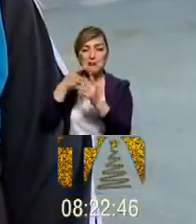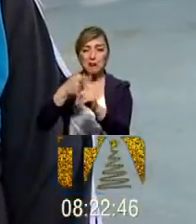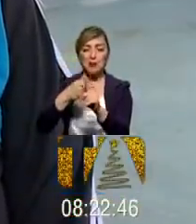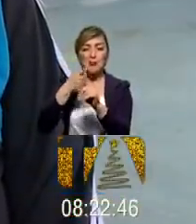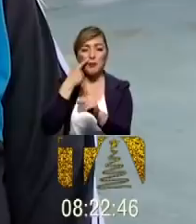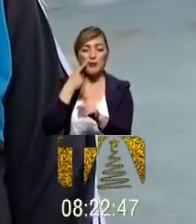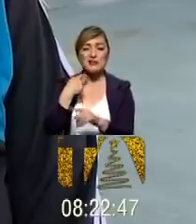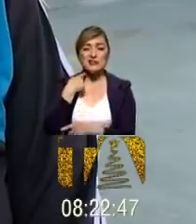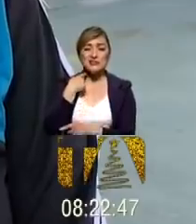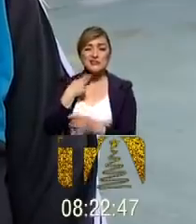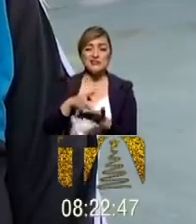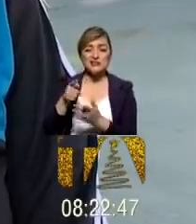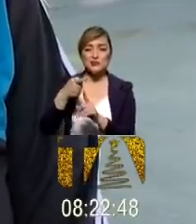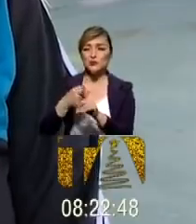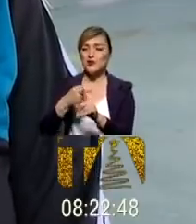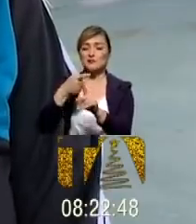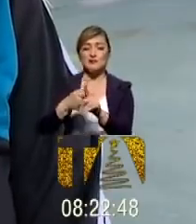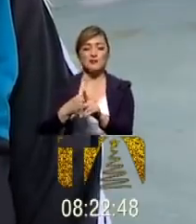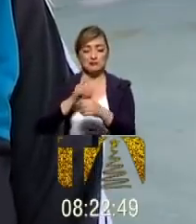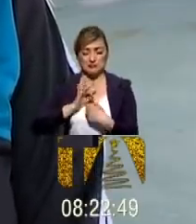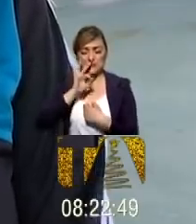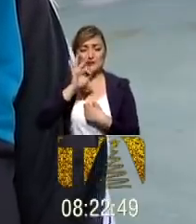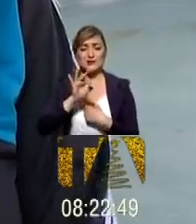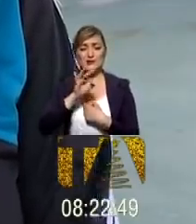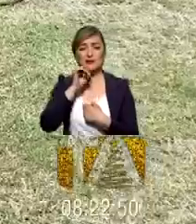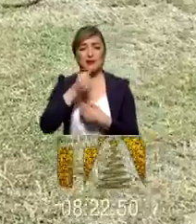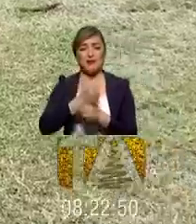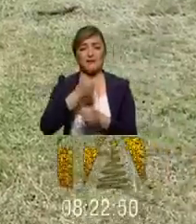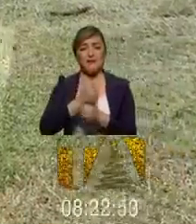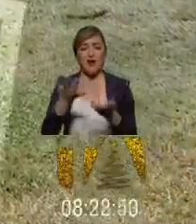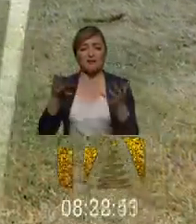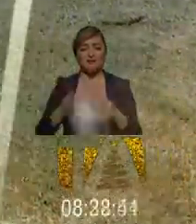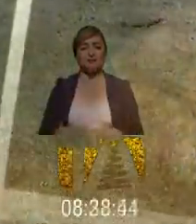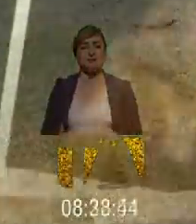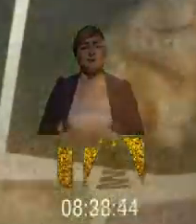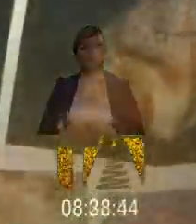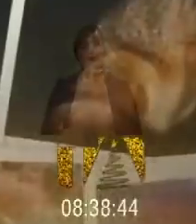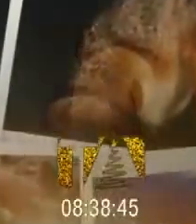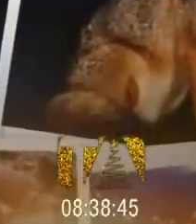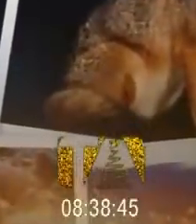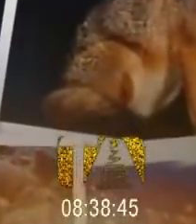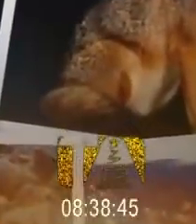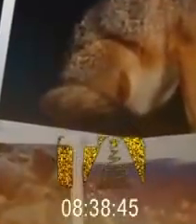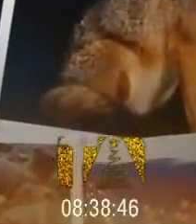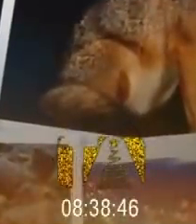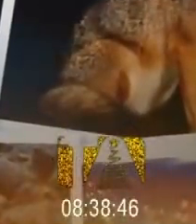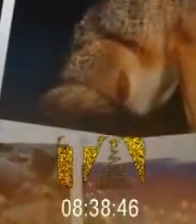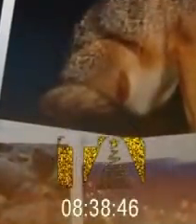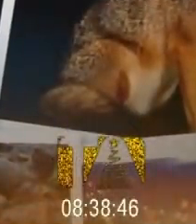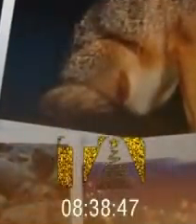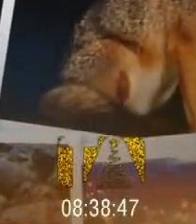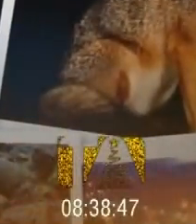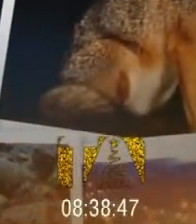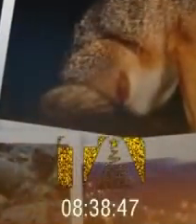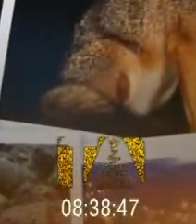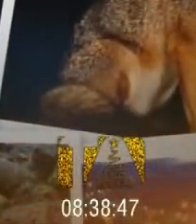y que los papás están pagando en este tiempo de pandemia y de falta de trabajo. En Cuenca, Iván Rodríguez, 24. Ecuador,